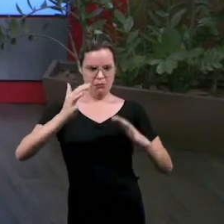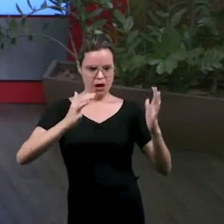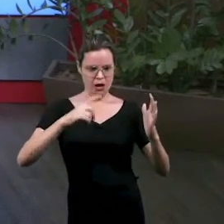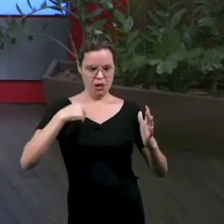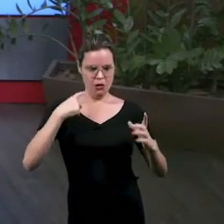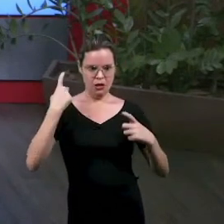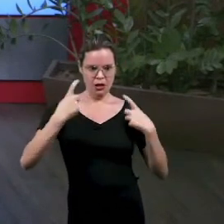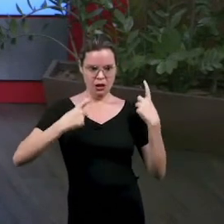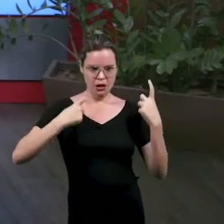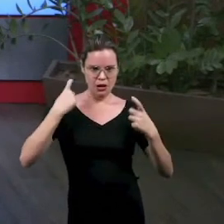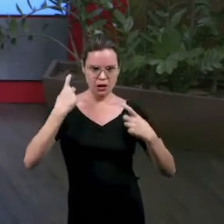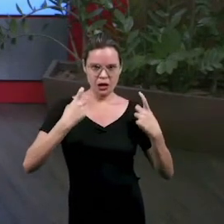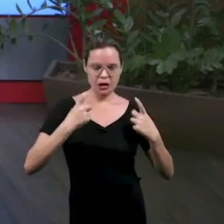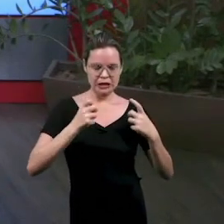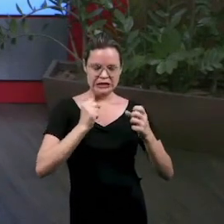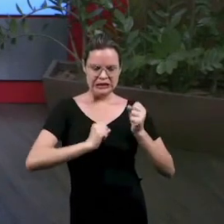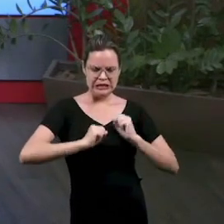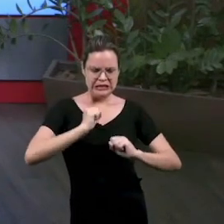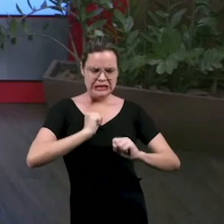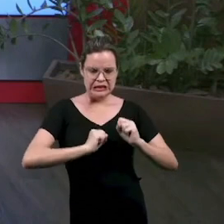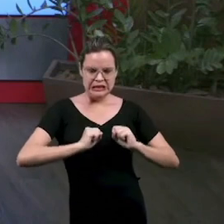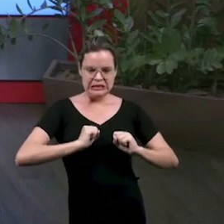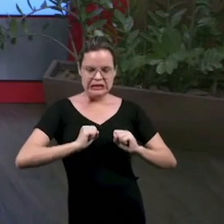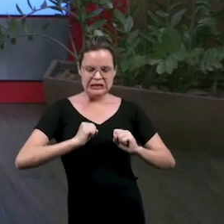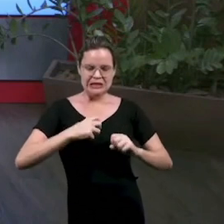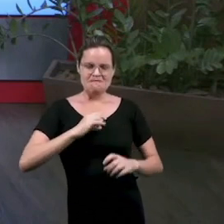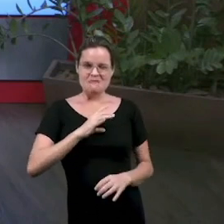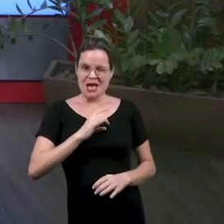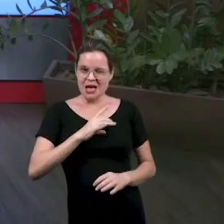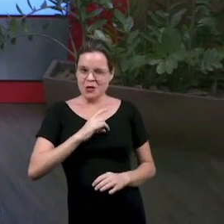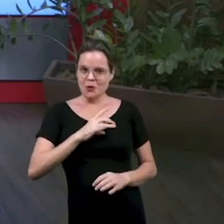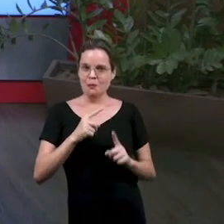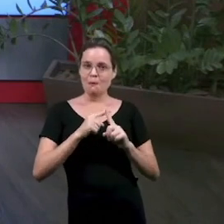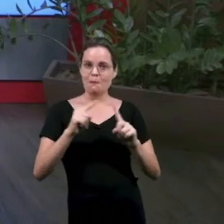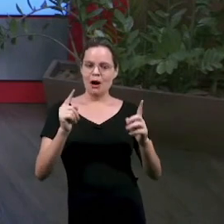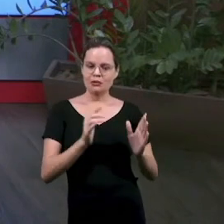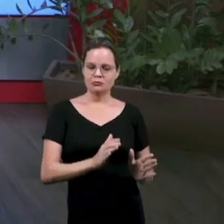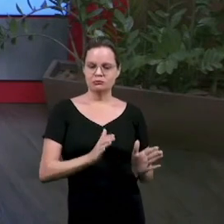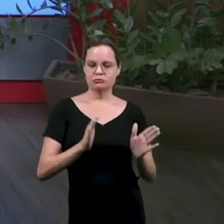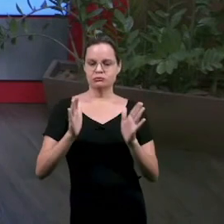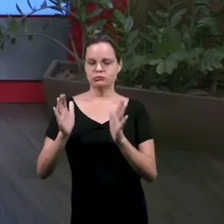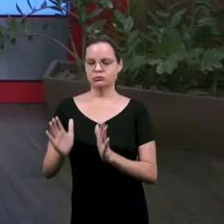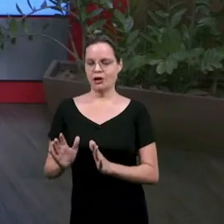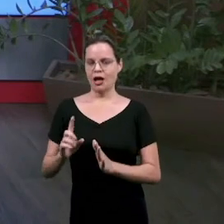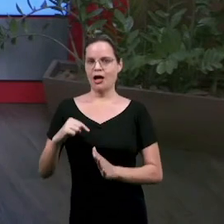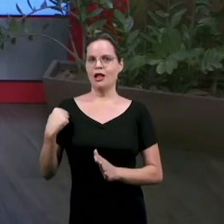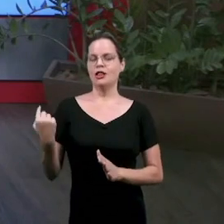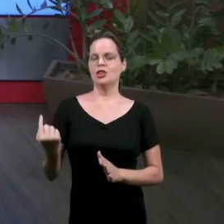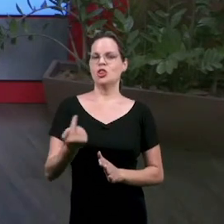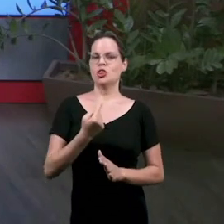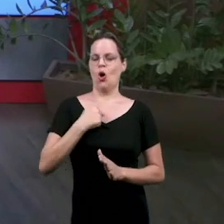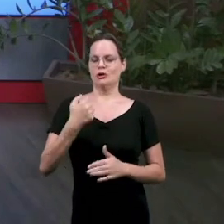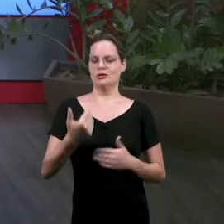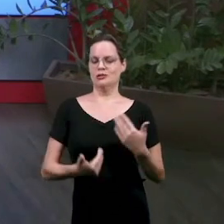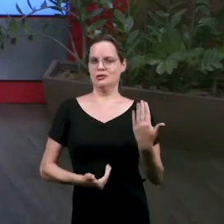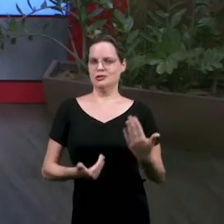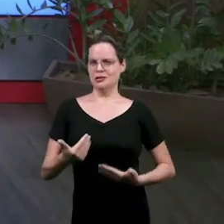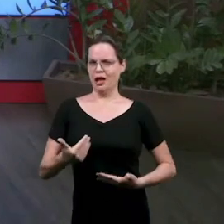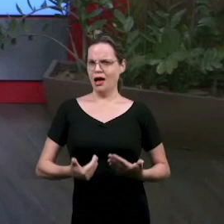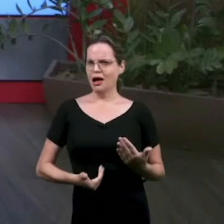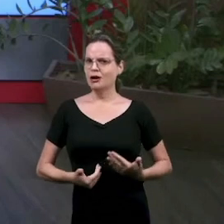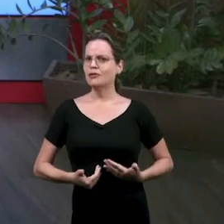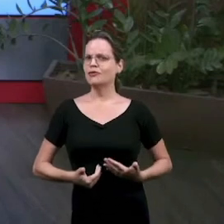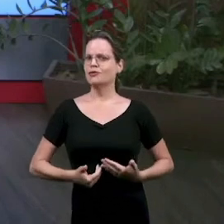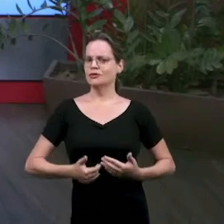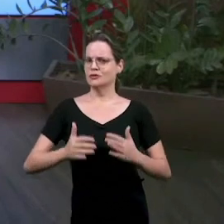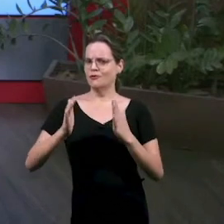del planeta. Si por un lado trajeron mucha preocupación, ansiedad y hasta miedo, y por otro lado reforzó